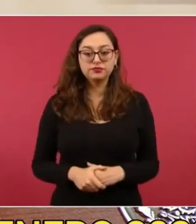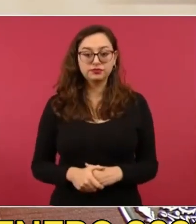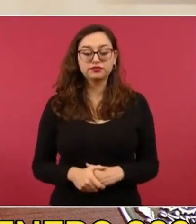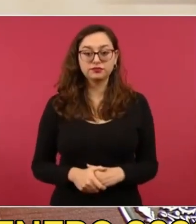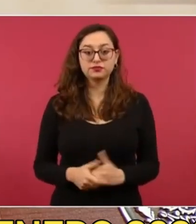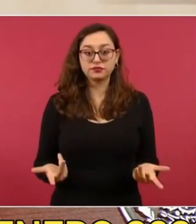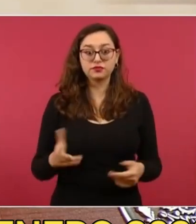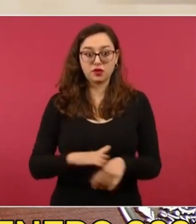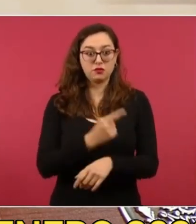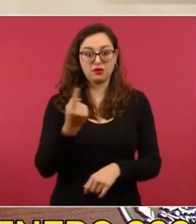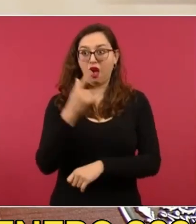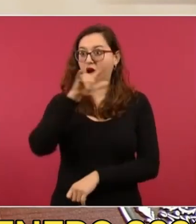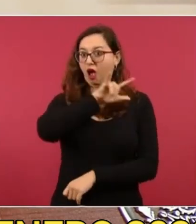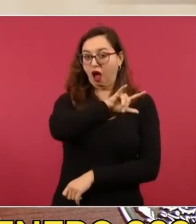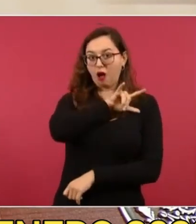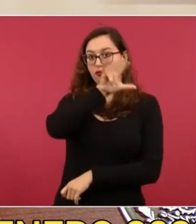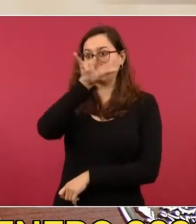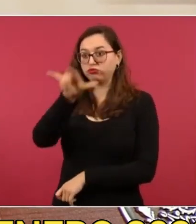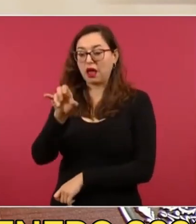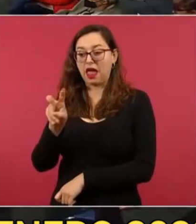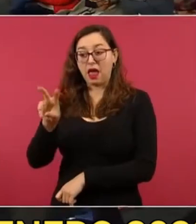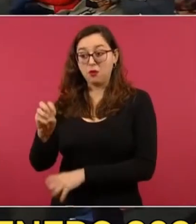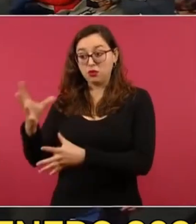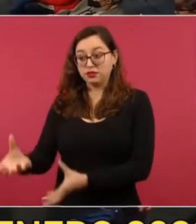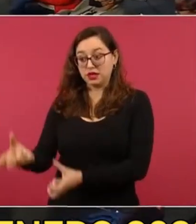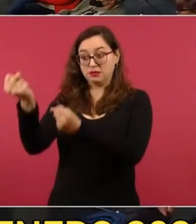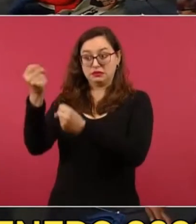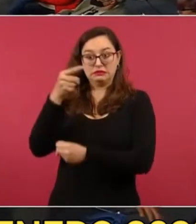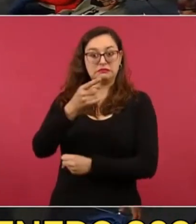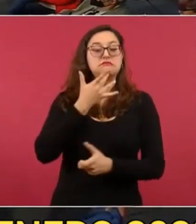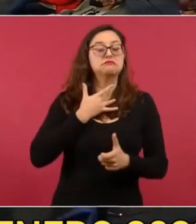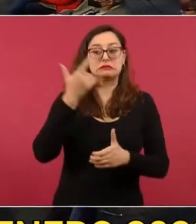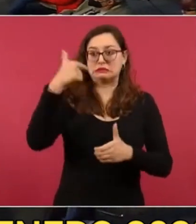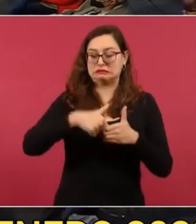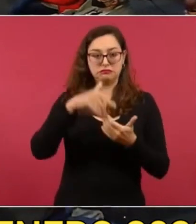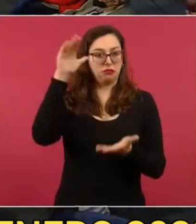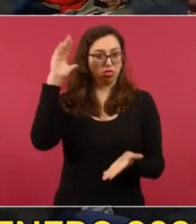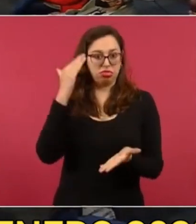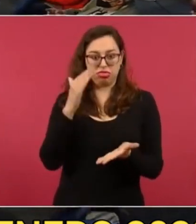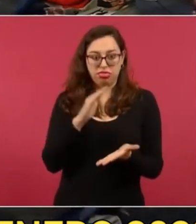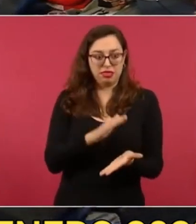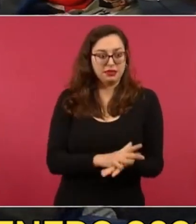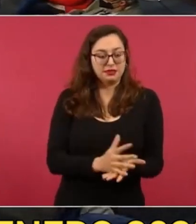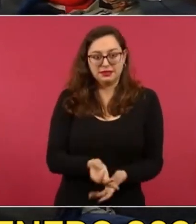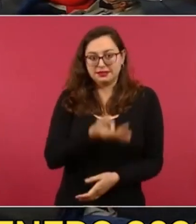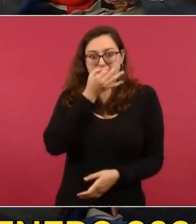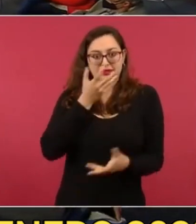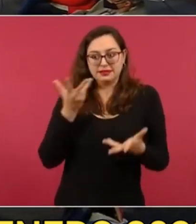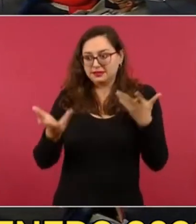el avión de la Fuerza Aérea y él autorizó el aterrizaje